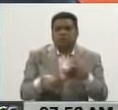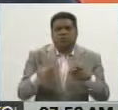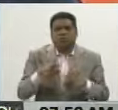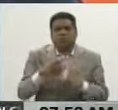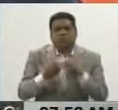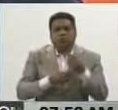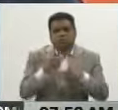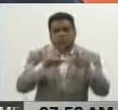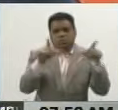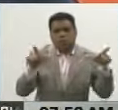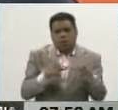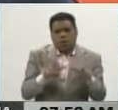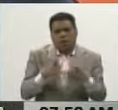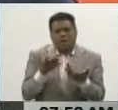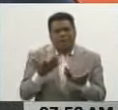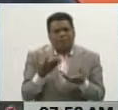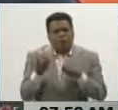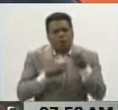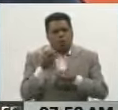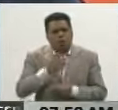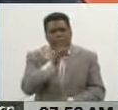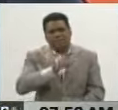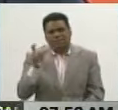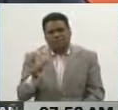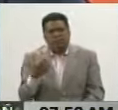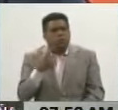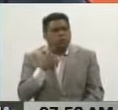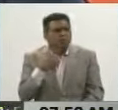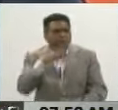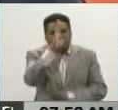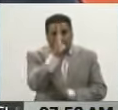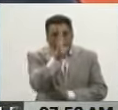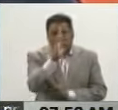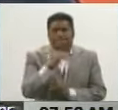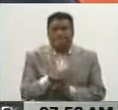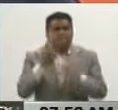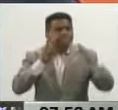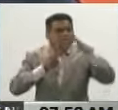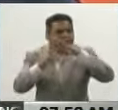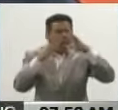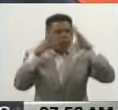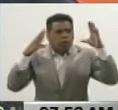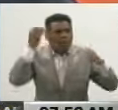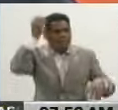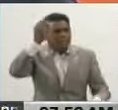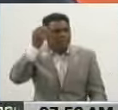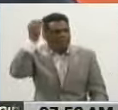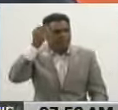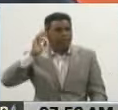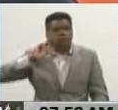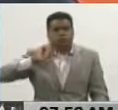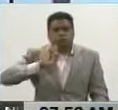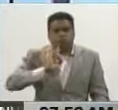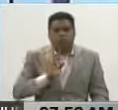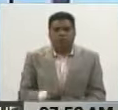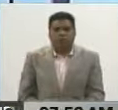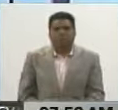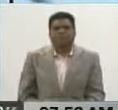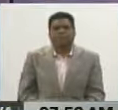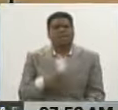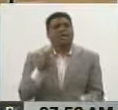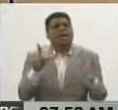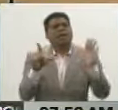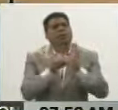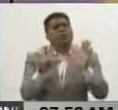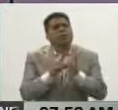para construir ciudadanía republicana desde la perspectiva del pensamiento y la obra de Simón Bolívar. Ya que está hablando de los liceos, se ha corrido